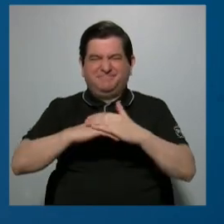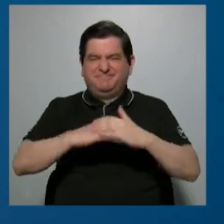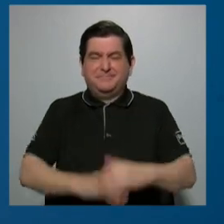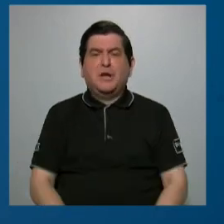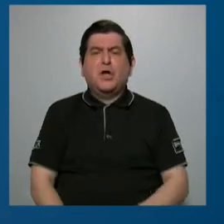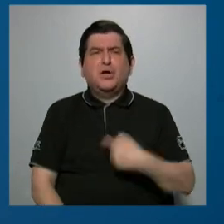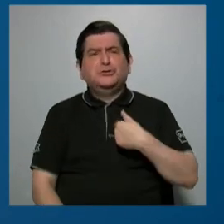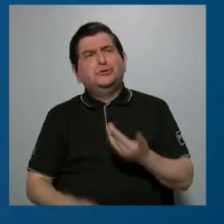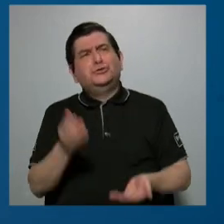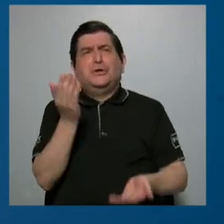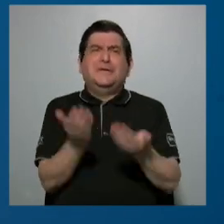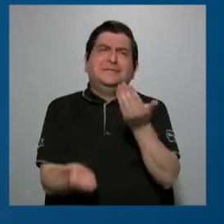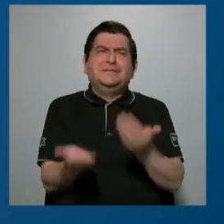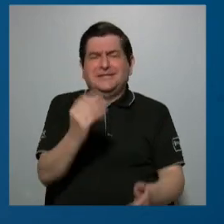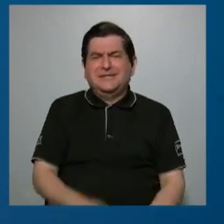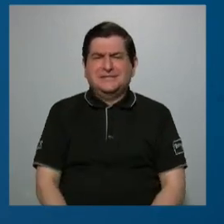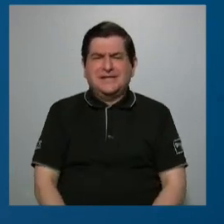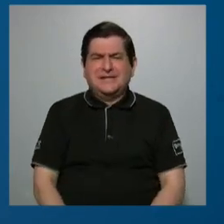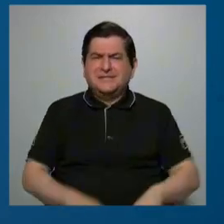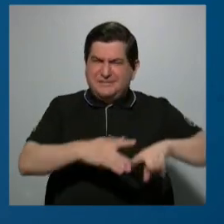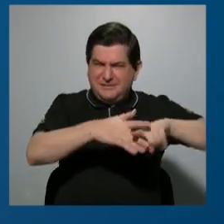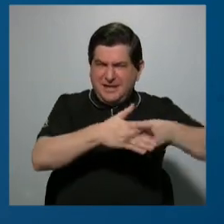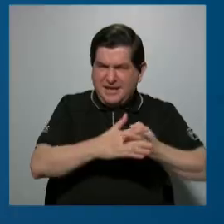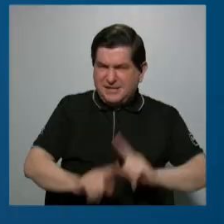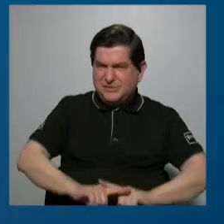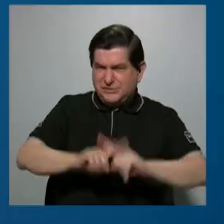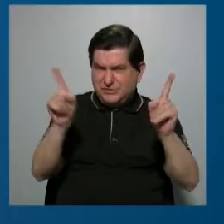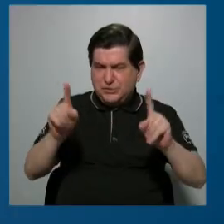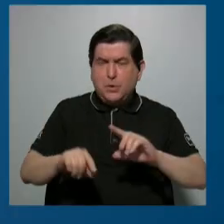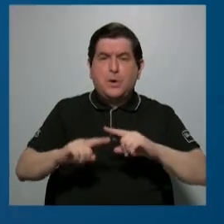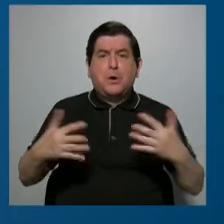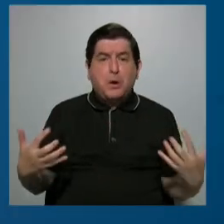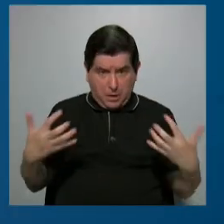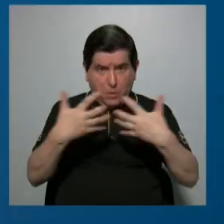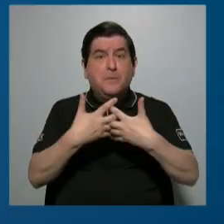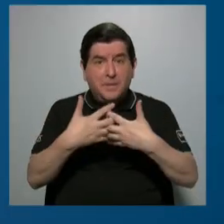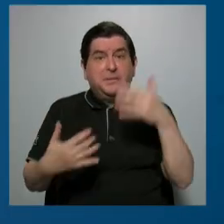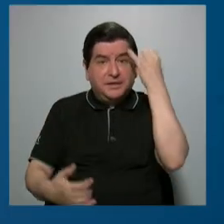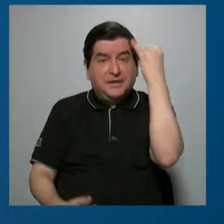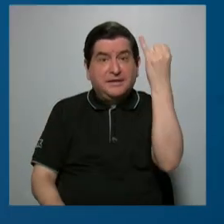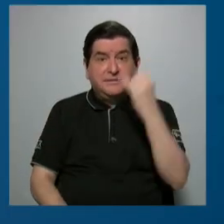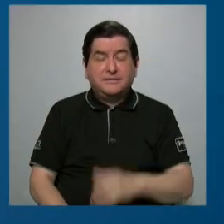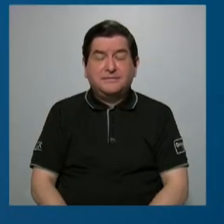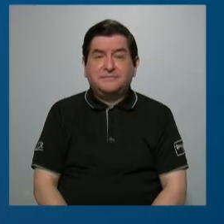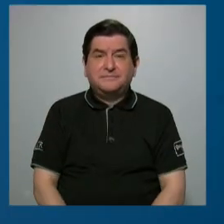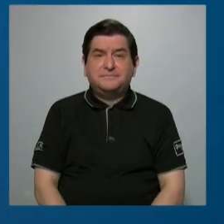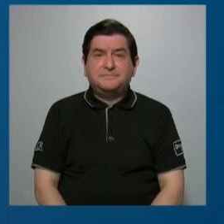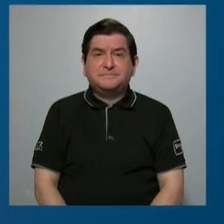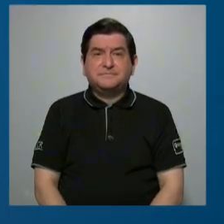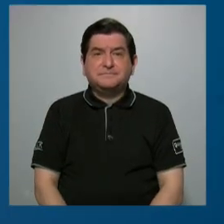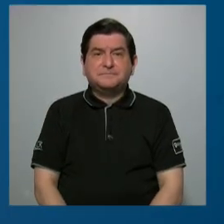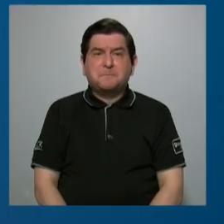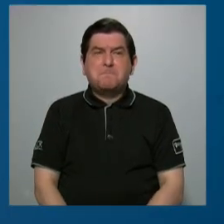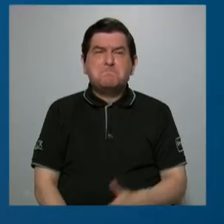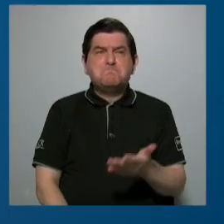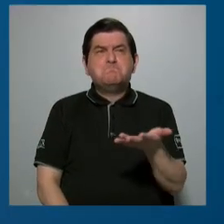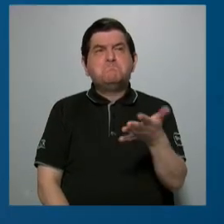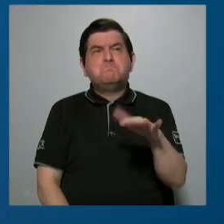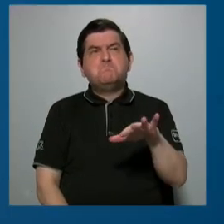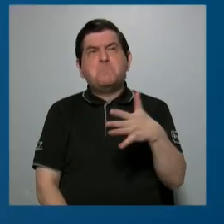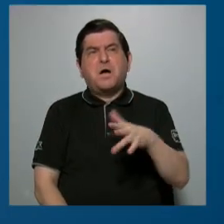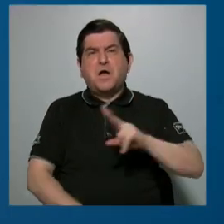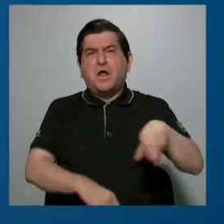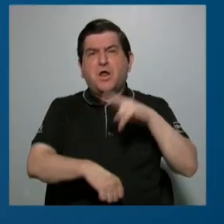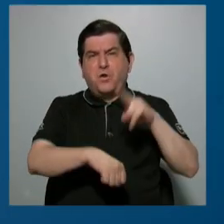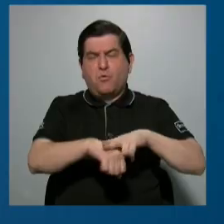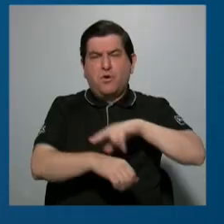Sí, yo tal vez con un punto de partida distinto, pero complementario, diría que es más o menos común que